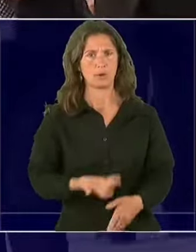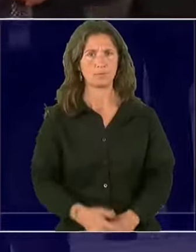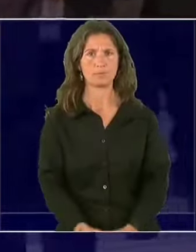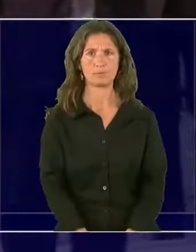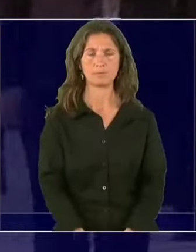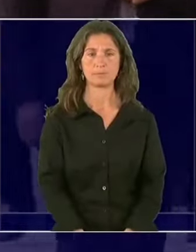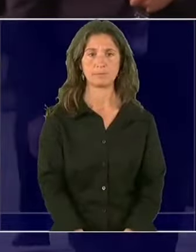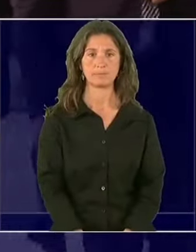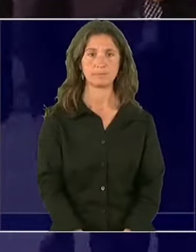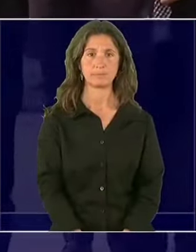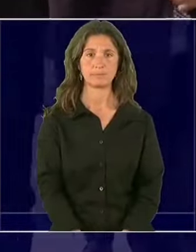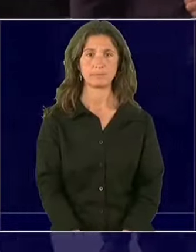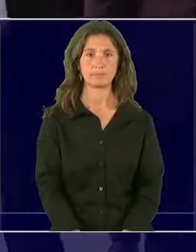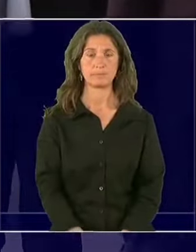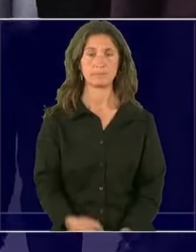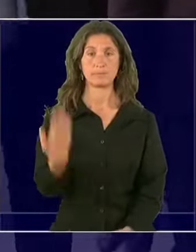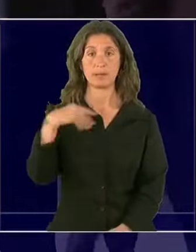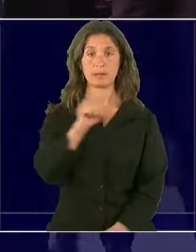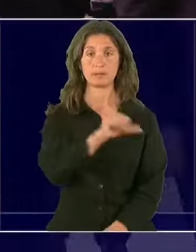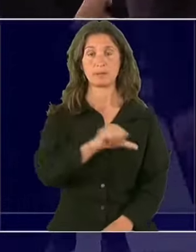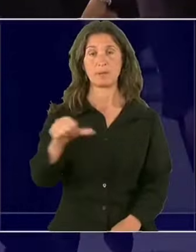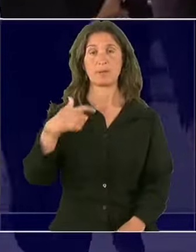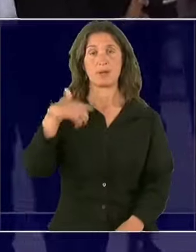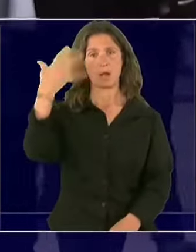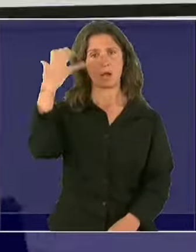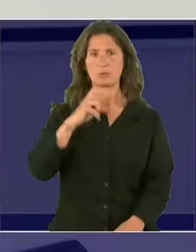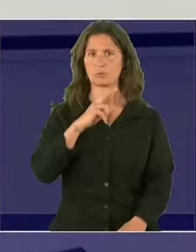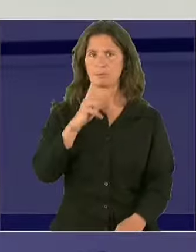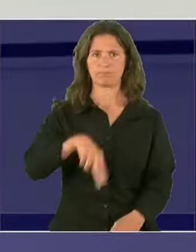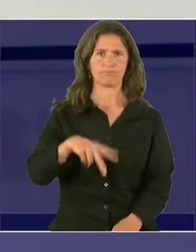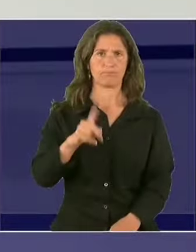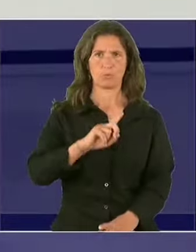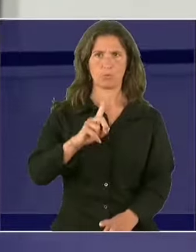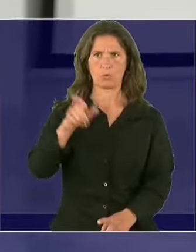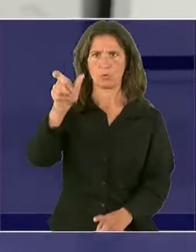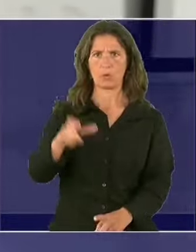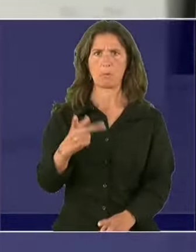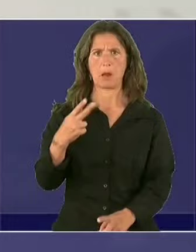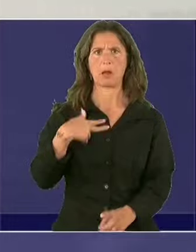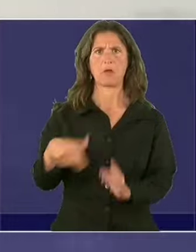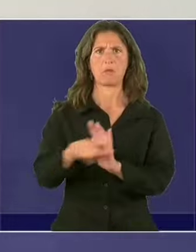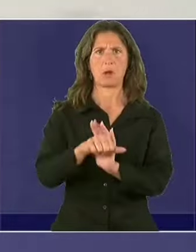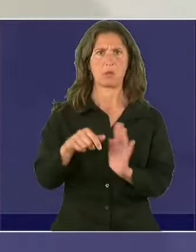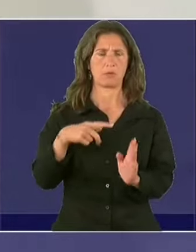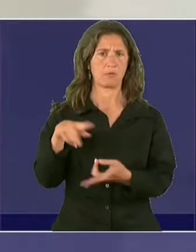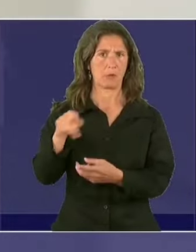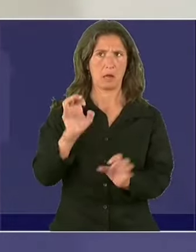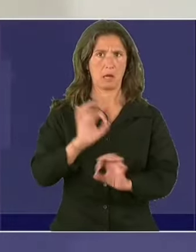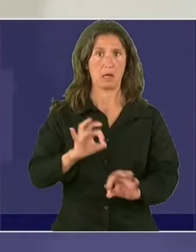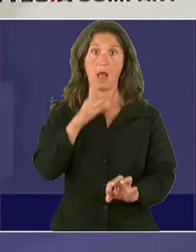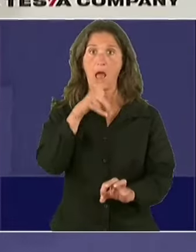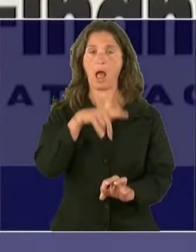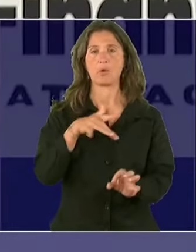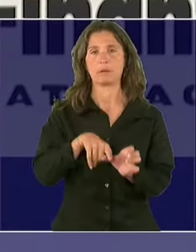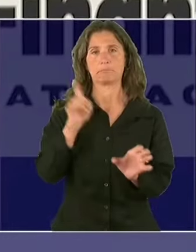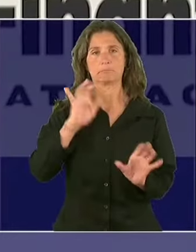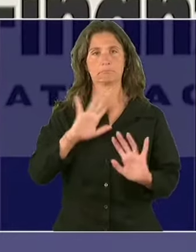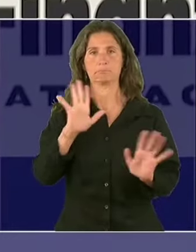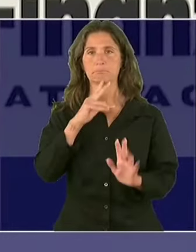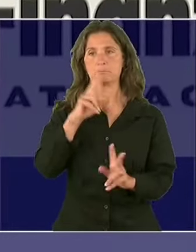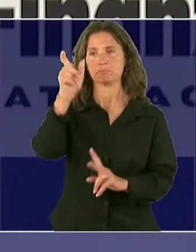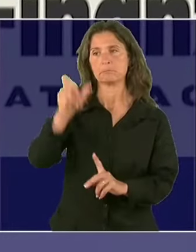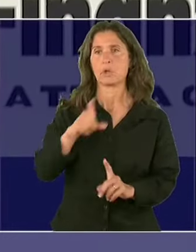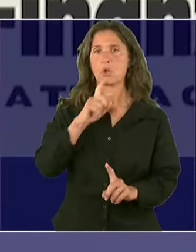la semana pasada Ayuso negaba que su pareja hubiera cometido fraude fiscal ahora se desmarca y habla de él como un particular las